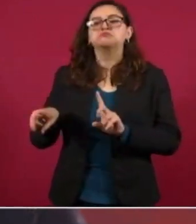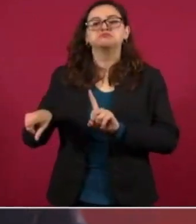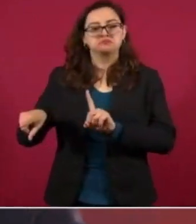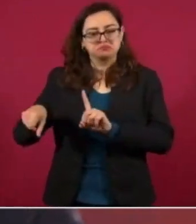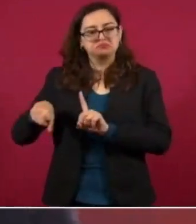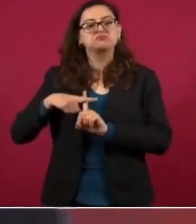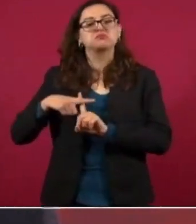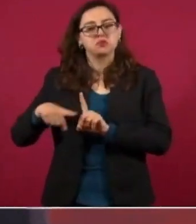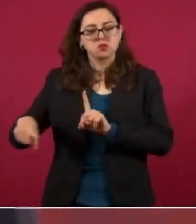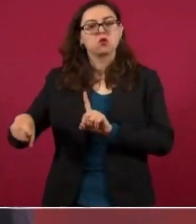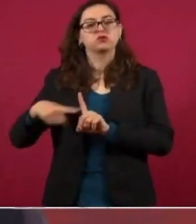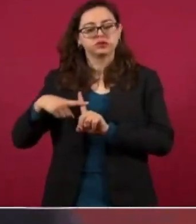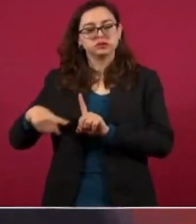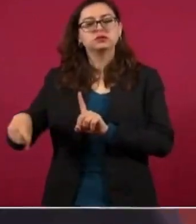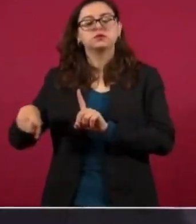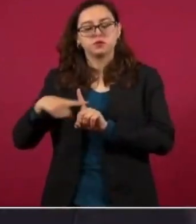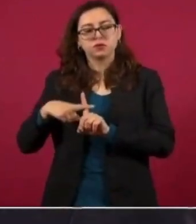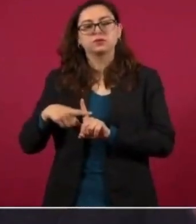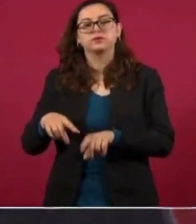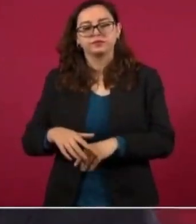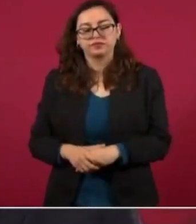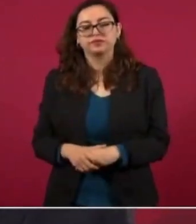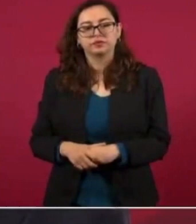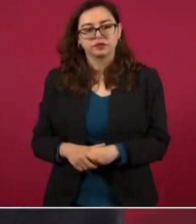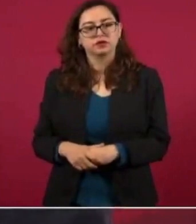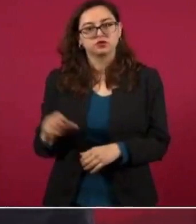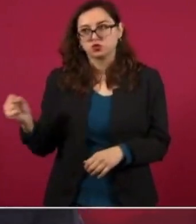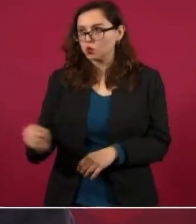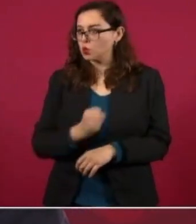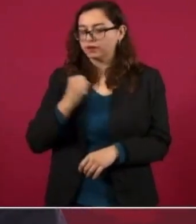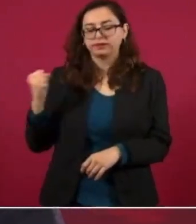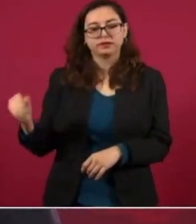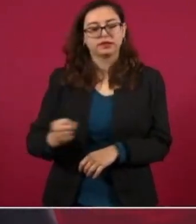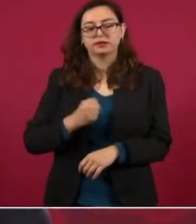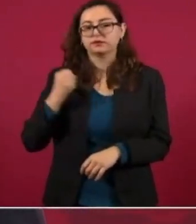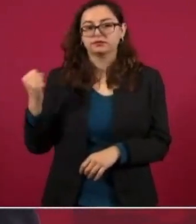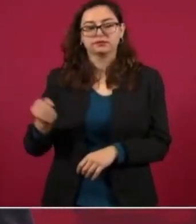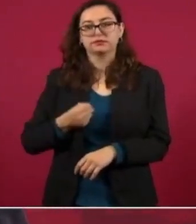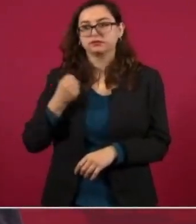el resultado no fue